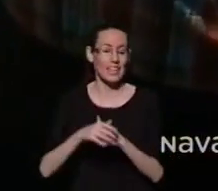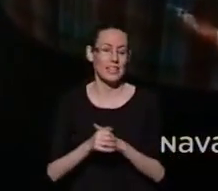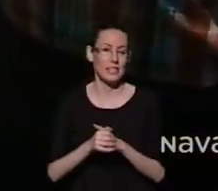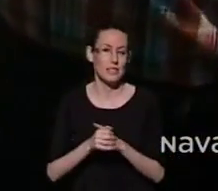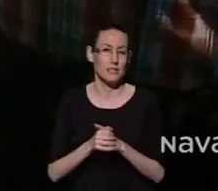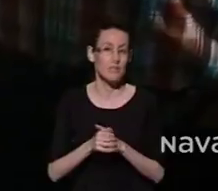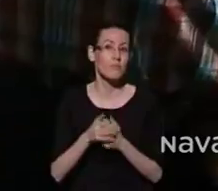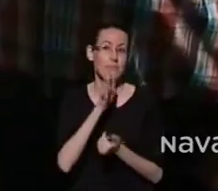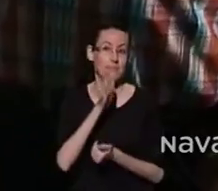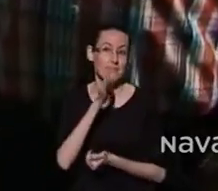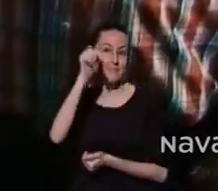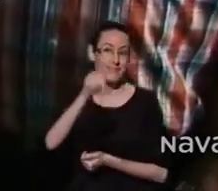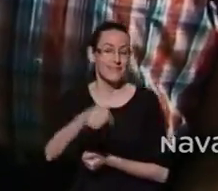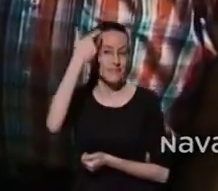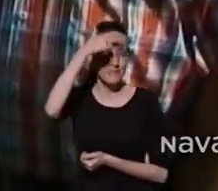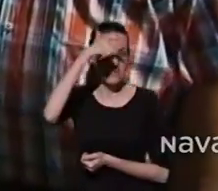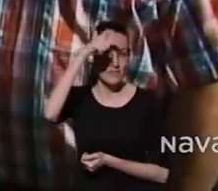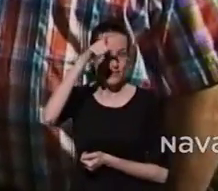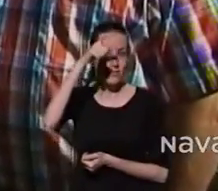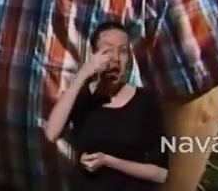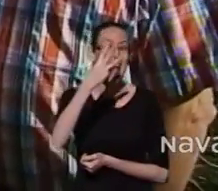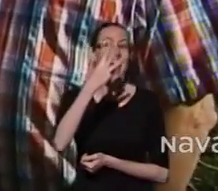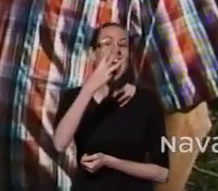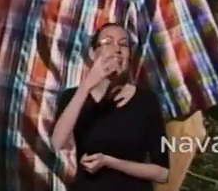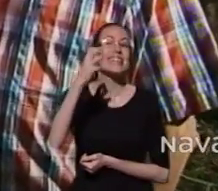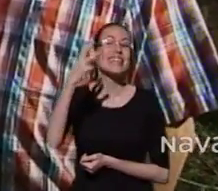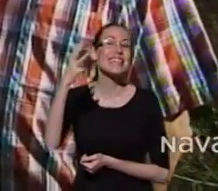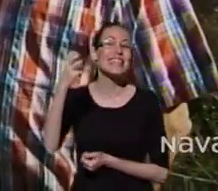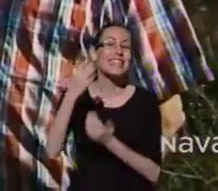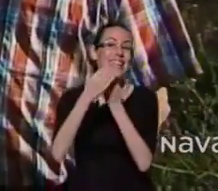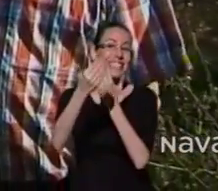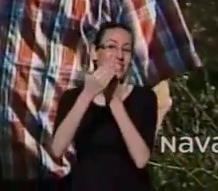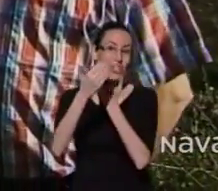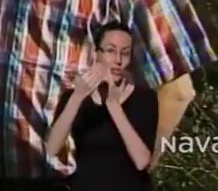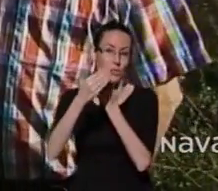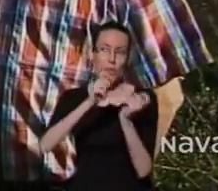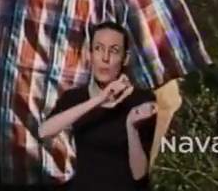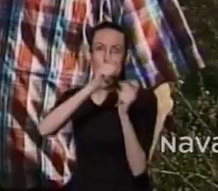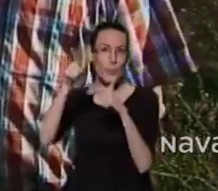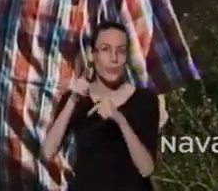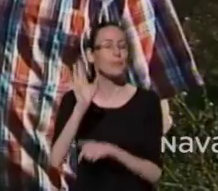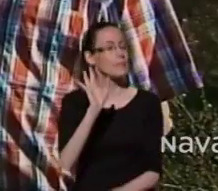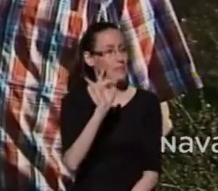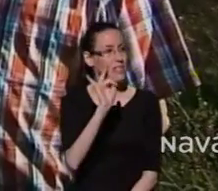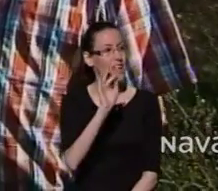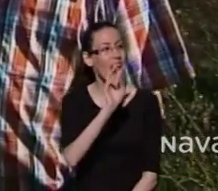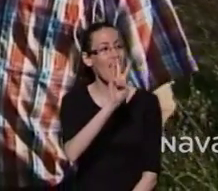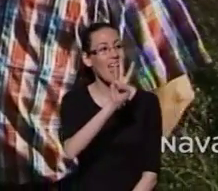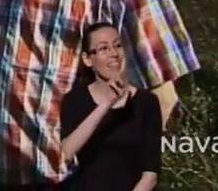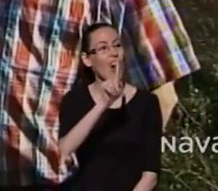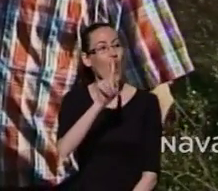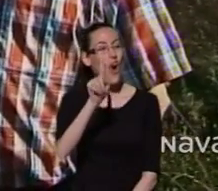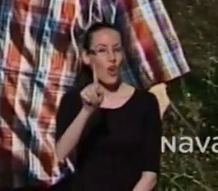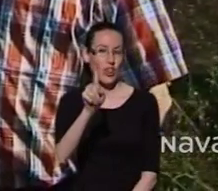de esta localidad salieron más de 300 vecinos. Sí, 311. Contamos en los últimos 100